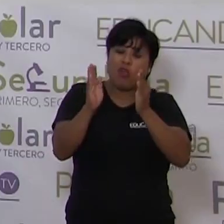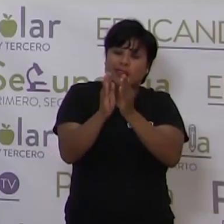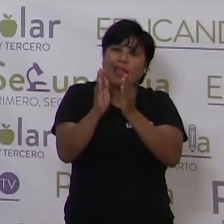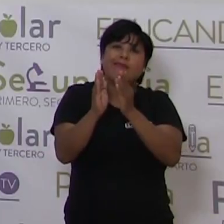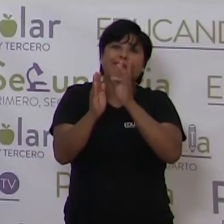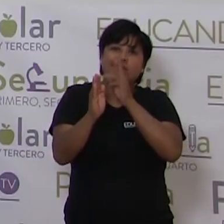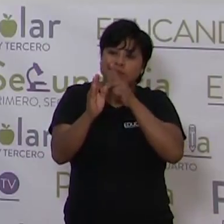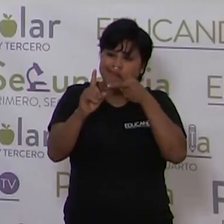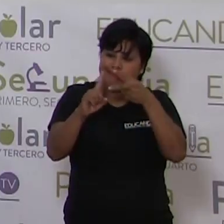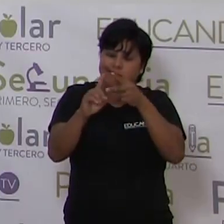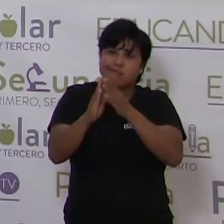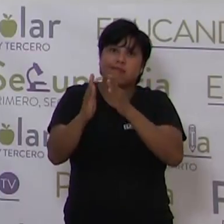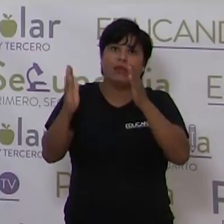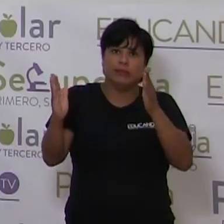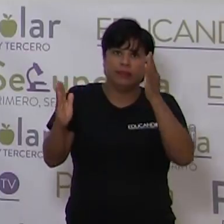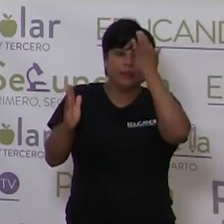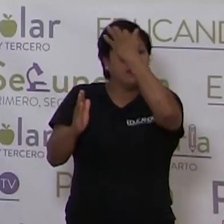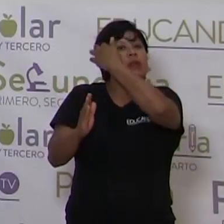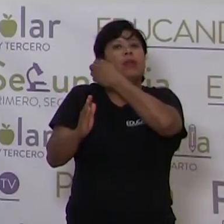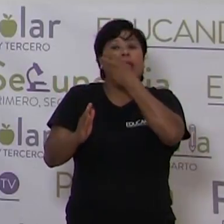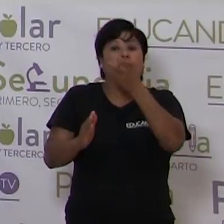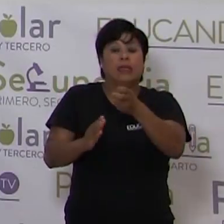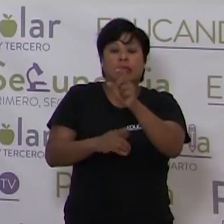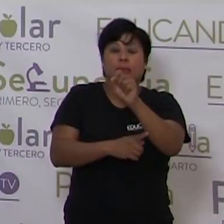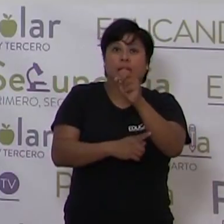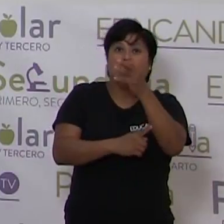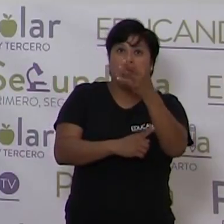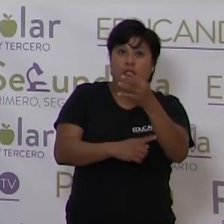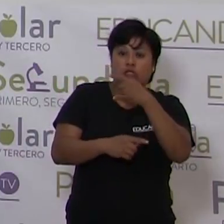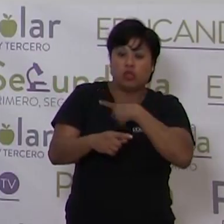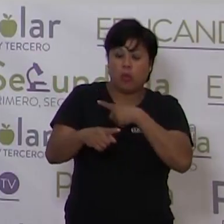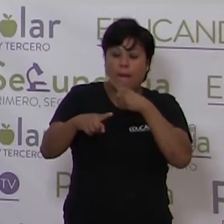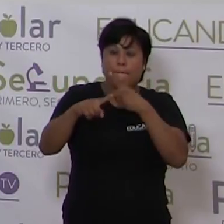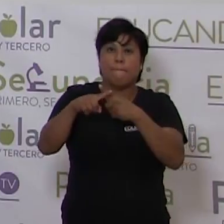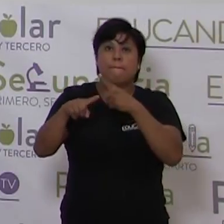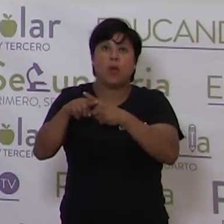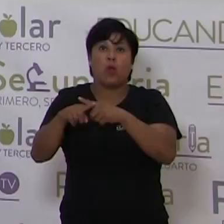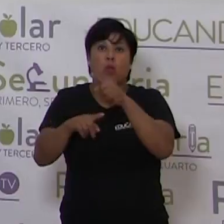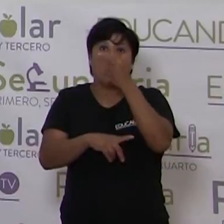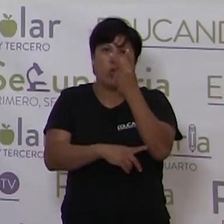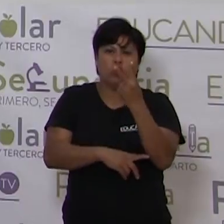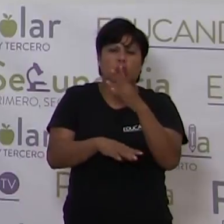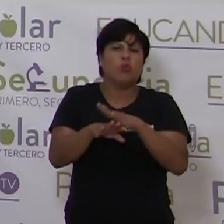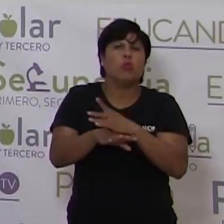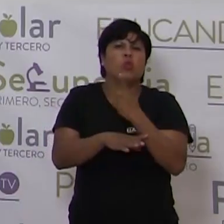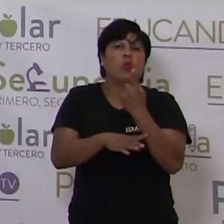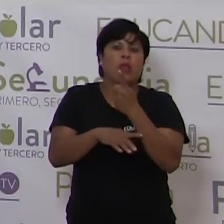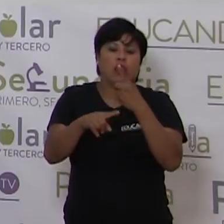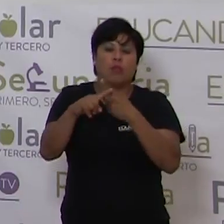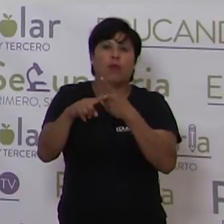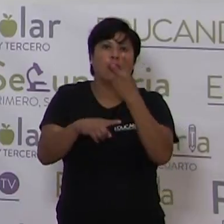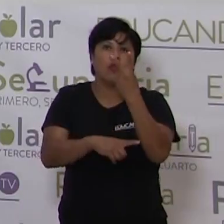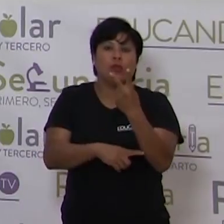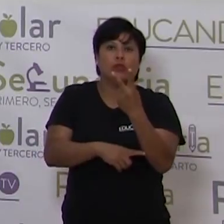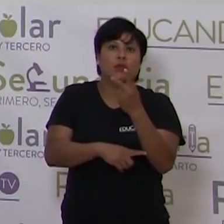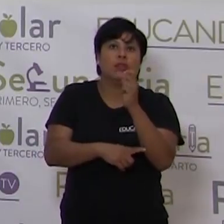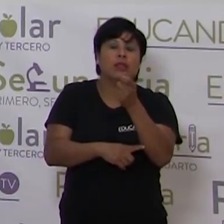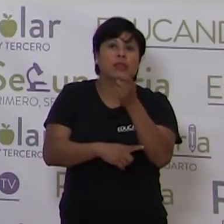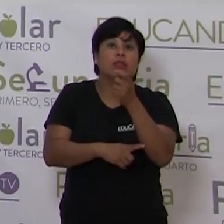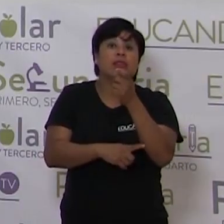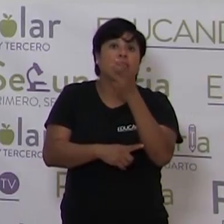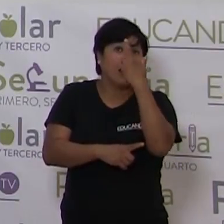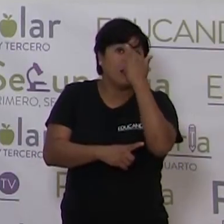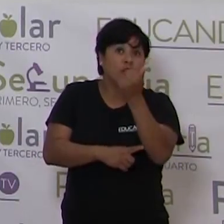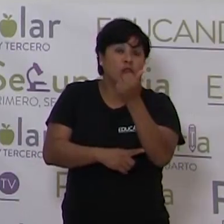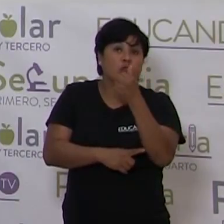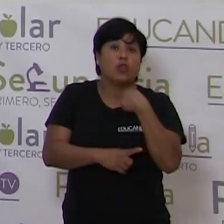mismo, este 23 yo lo voy a convertir, multiplicar por 2. ¿Por qué por 2? La razón es 2. Lo